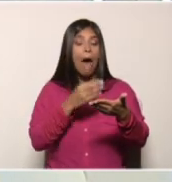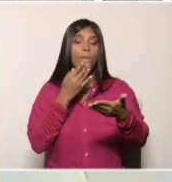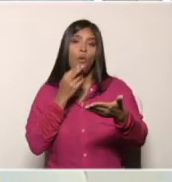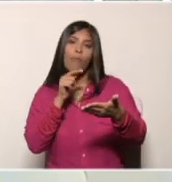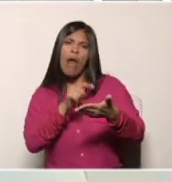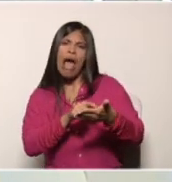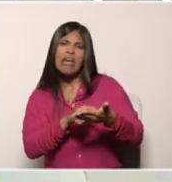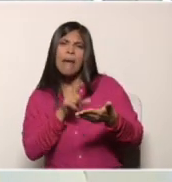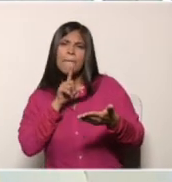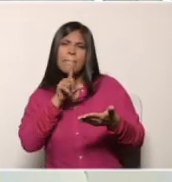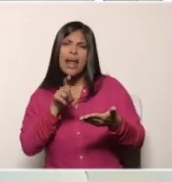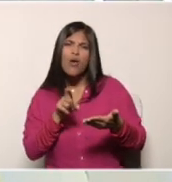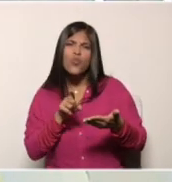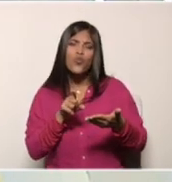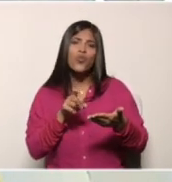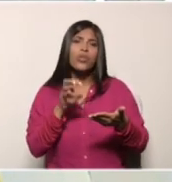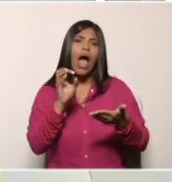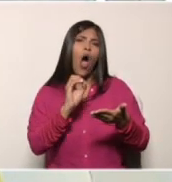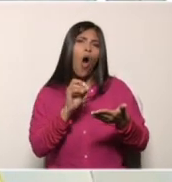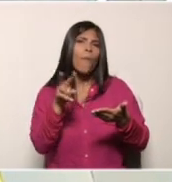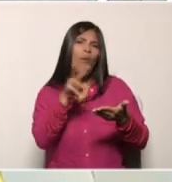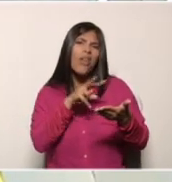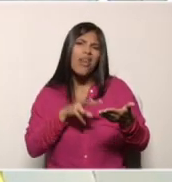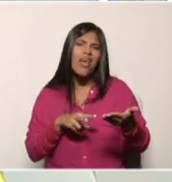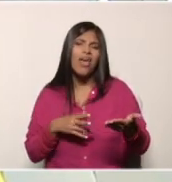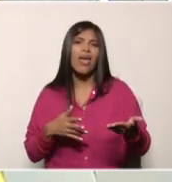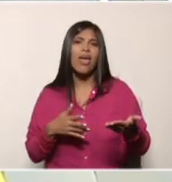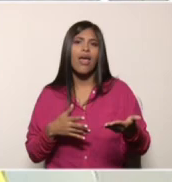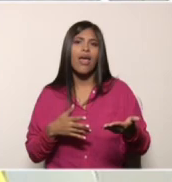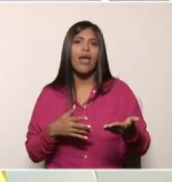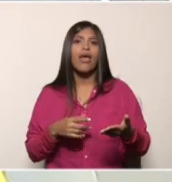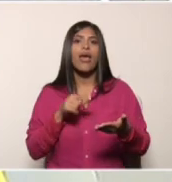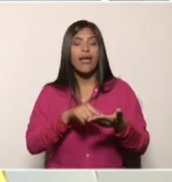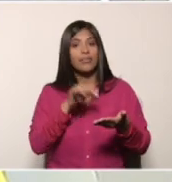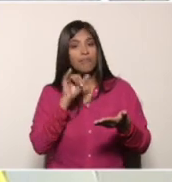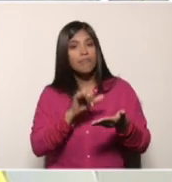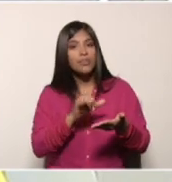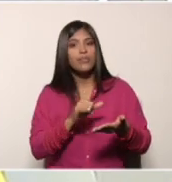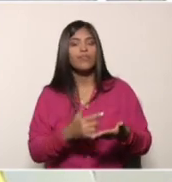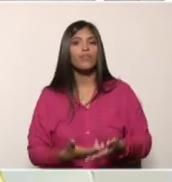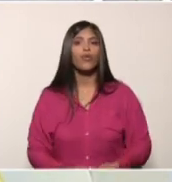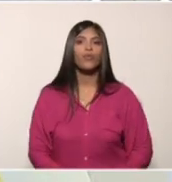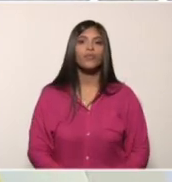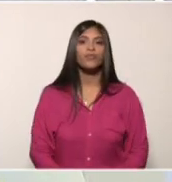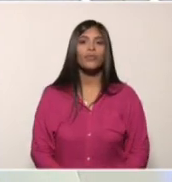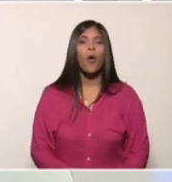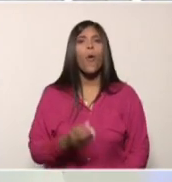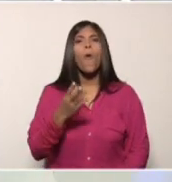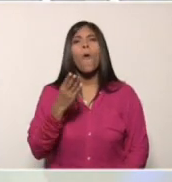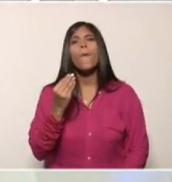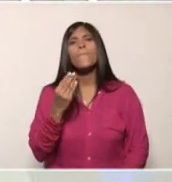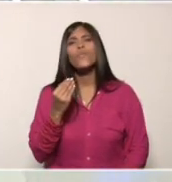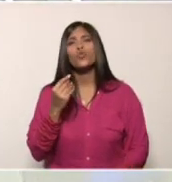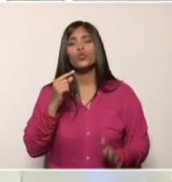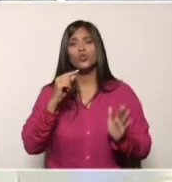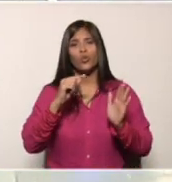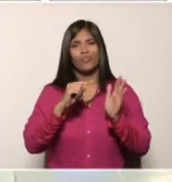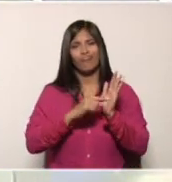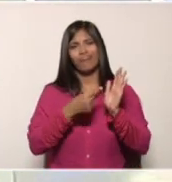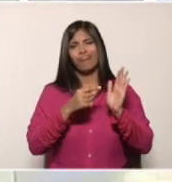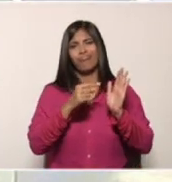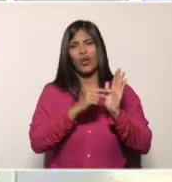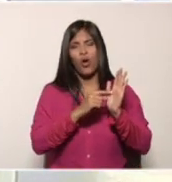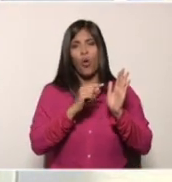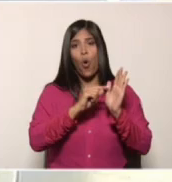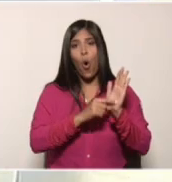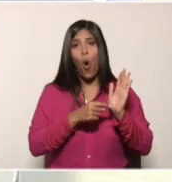descifrar cómo se está leyendo, cómo debe ser leído el escrito que está realizando. O sea, hay muchos signos de puntuación. Tenemos